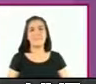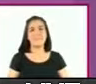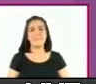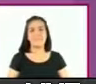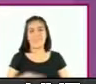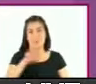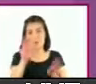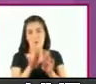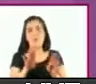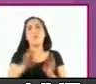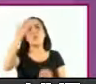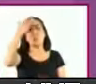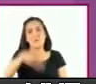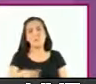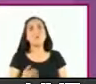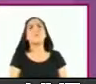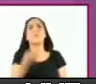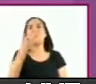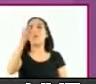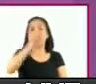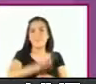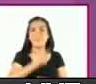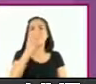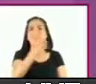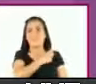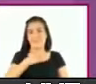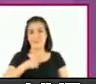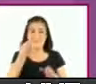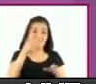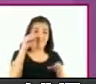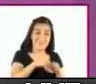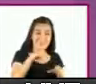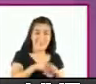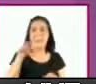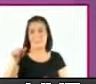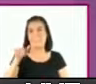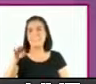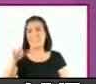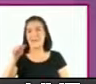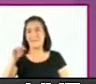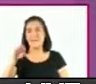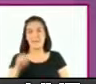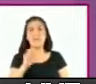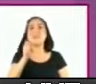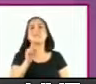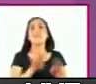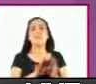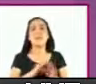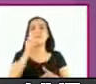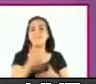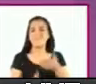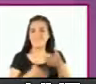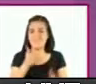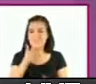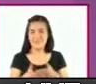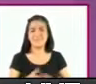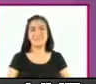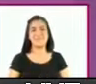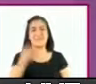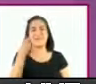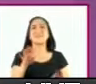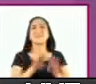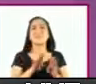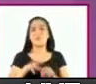Una manera de saber cuántos días debe ahorrar Mateo es mediante una sucesión. Una sucesión es